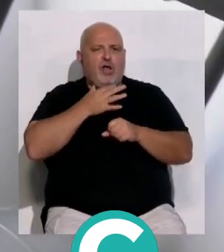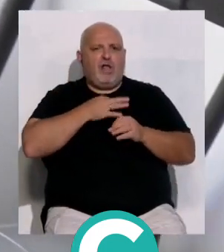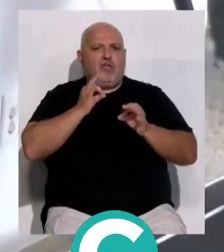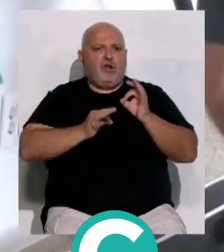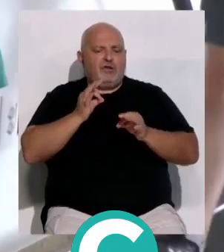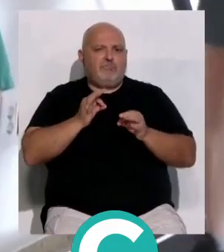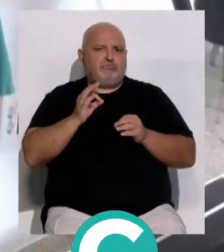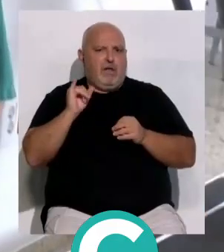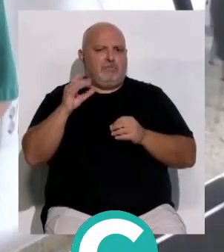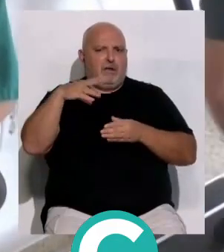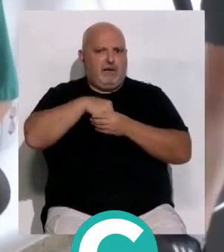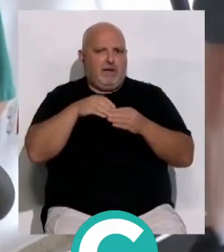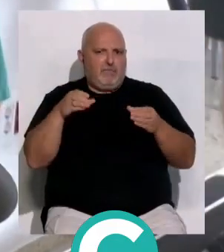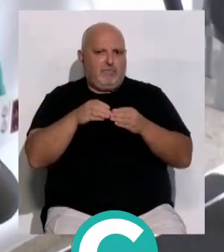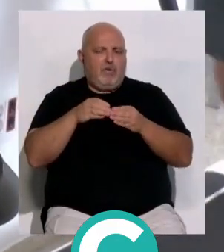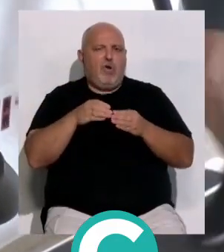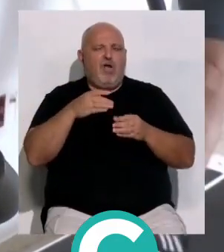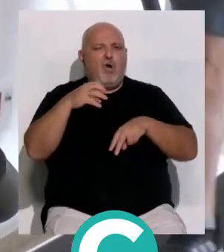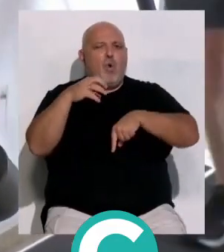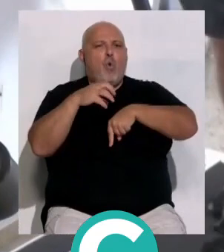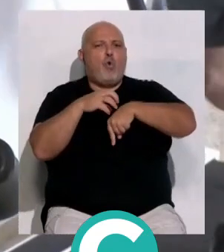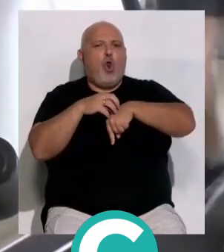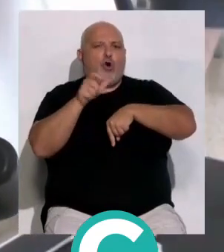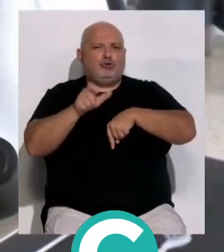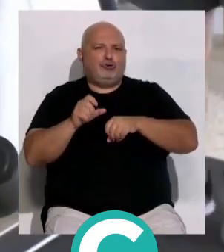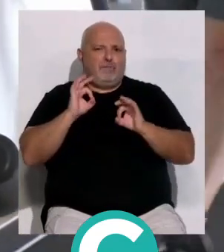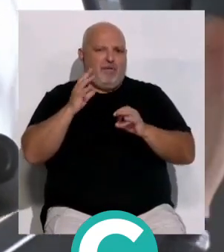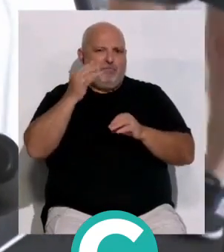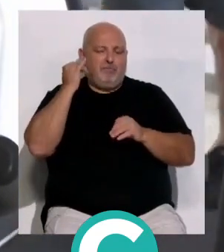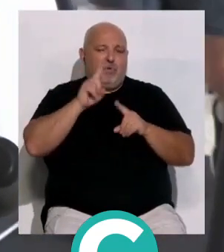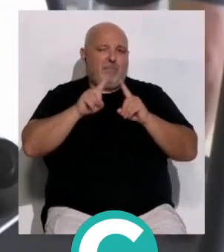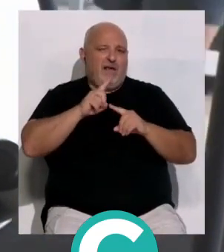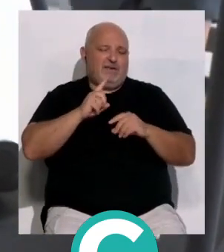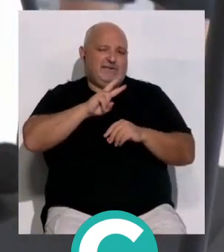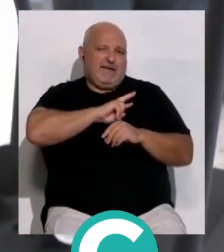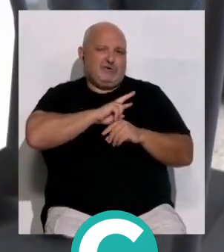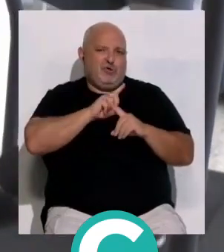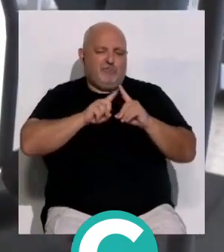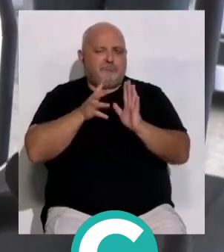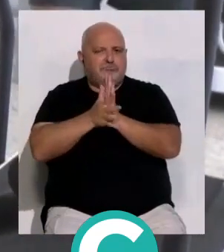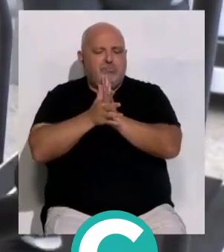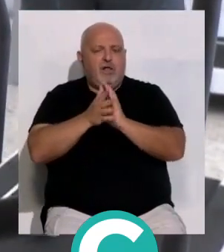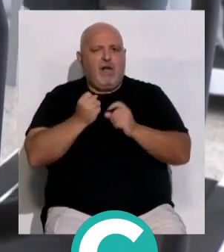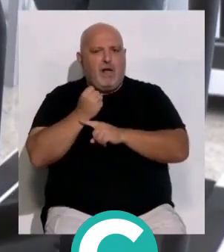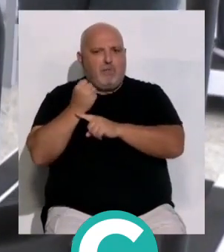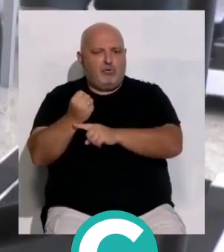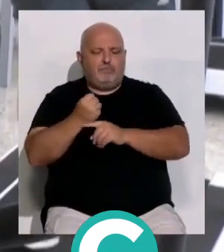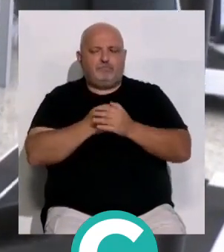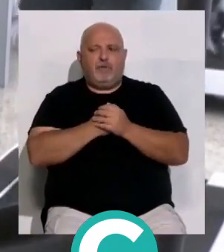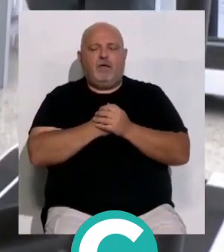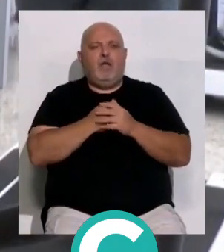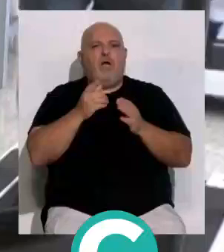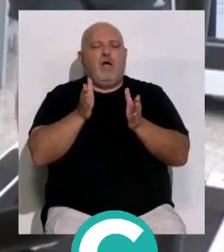y nutricionistas, además de urólogos para la recuperación de las disfunciones sexuales. Y después tenemos el apoyo también de otros